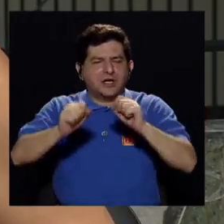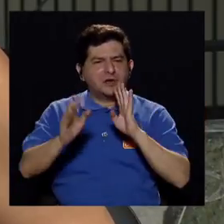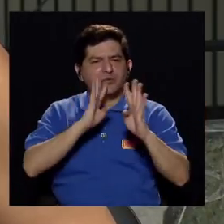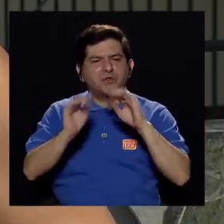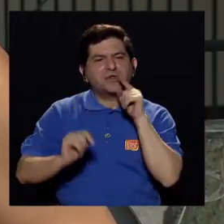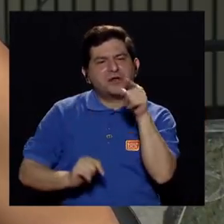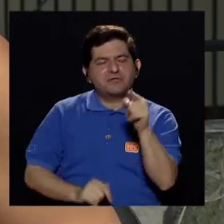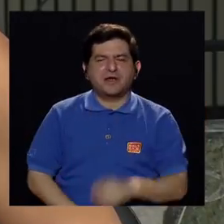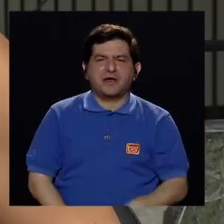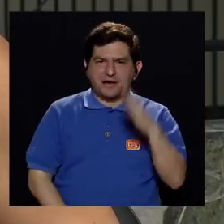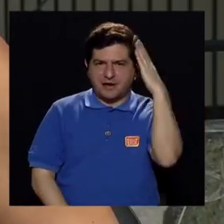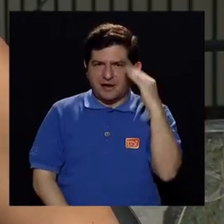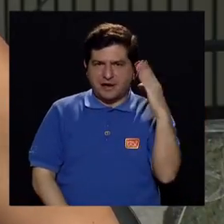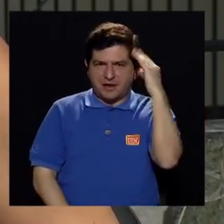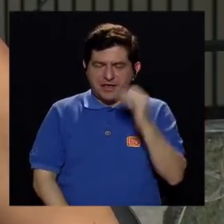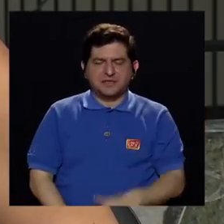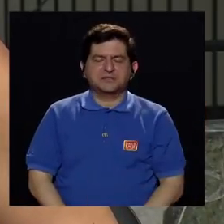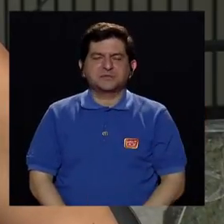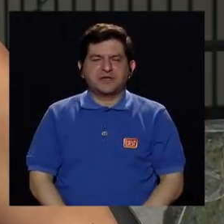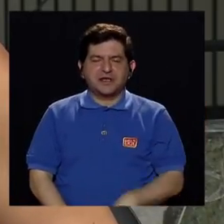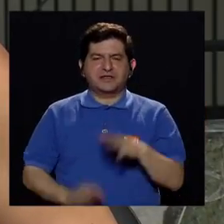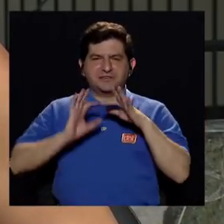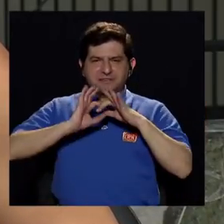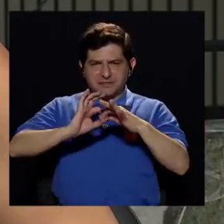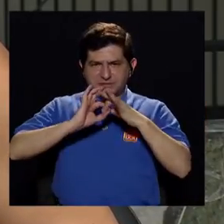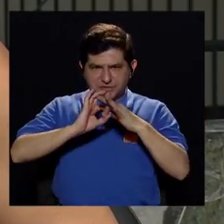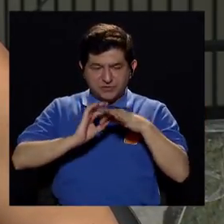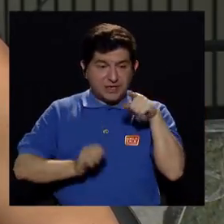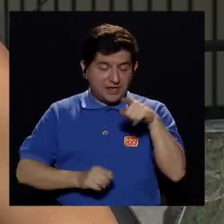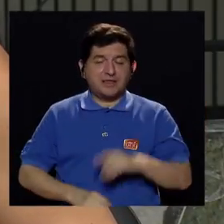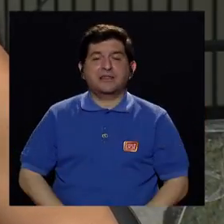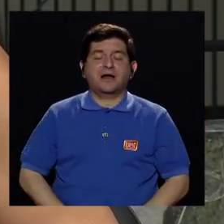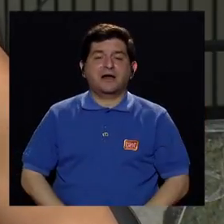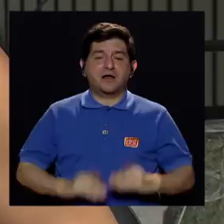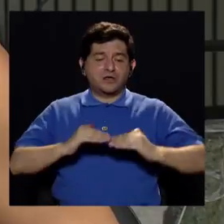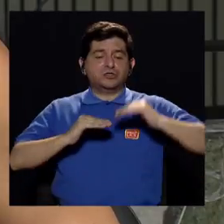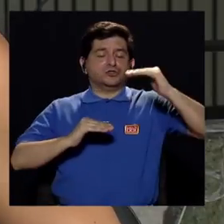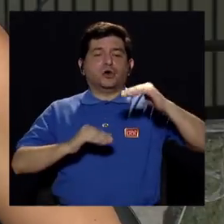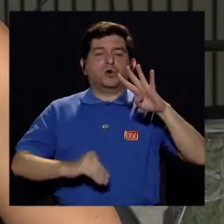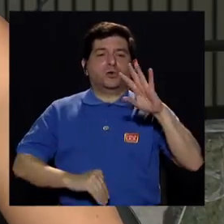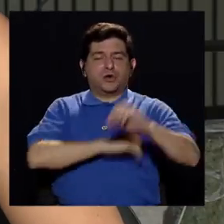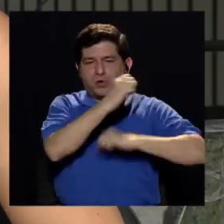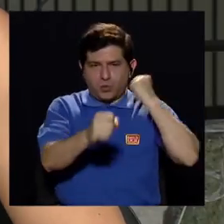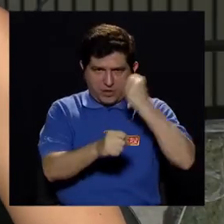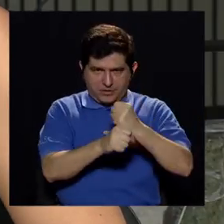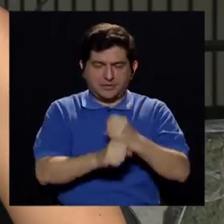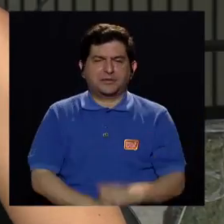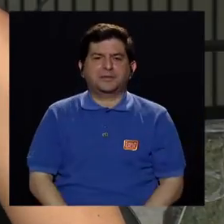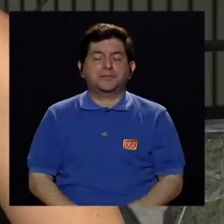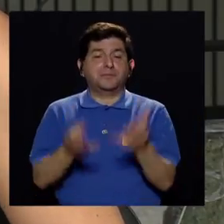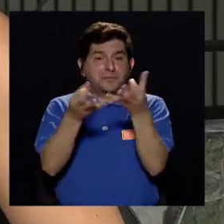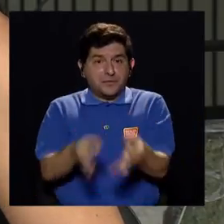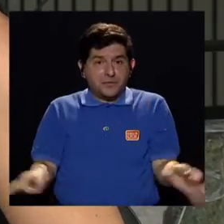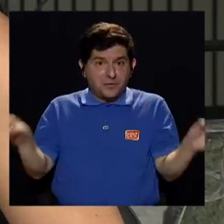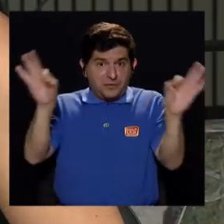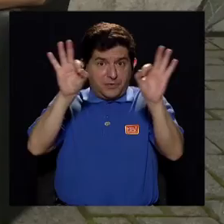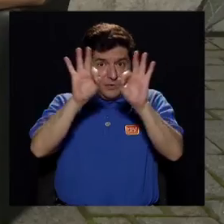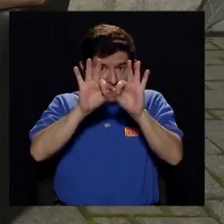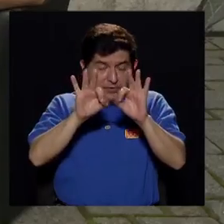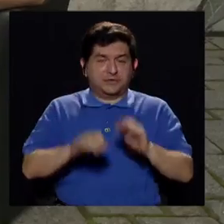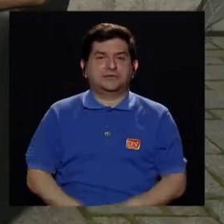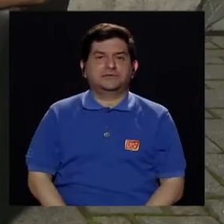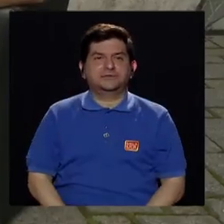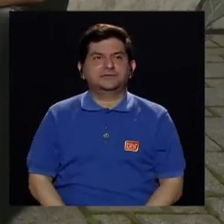a la vivencia de la sexualidad en este rango de edad mayor a los 40 años. Es importante hacer como una,